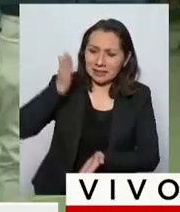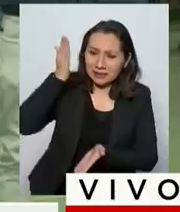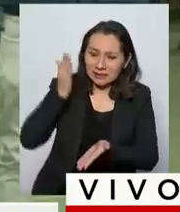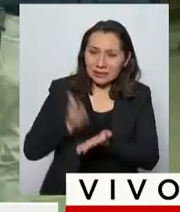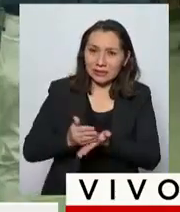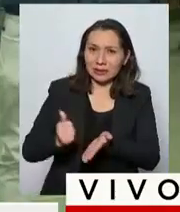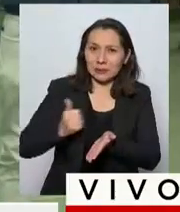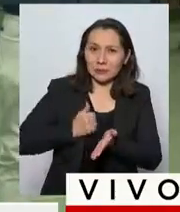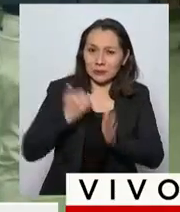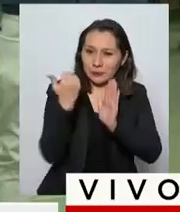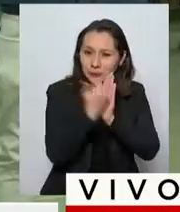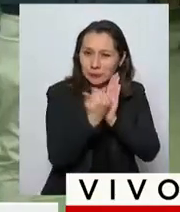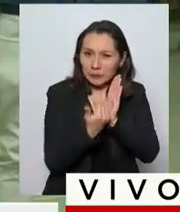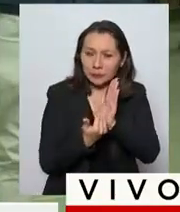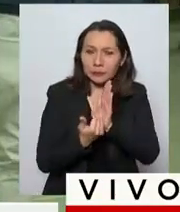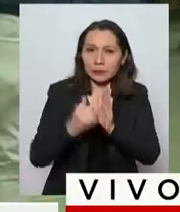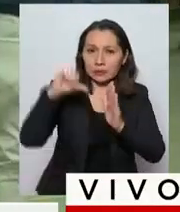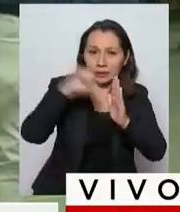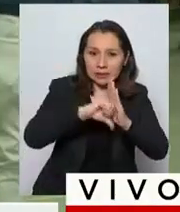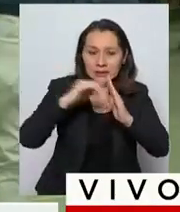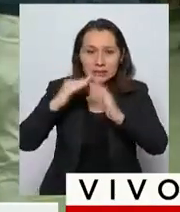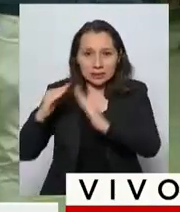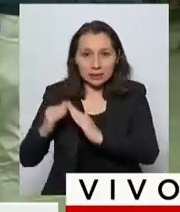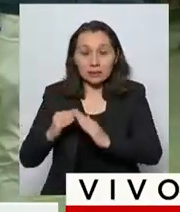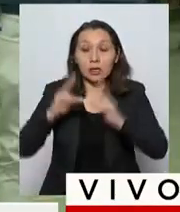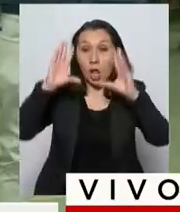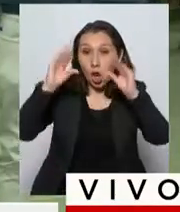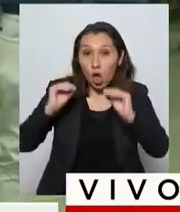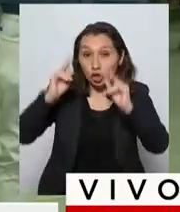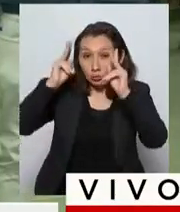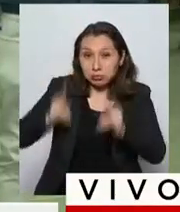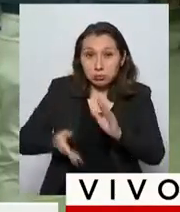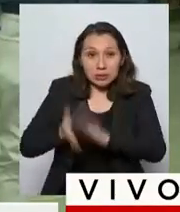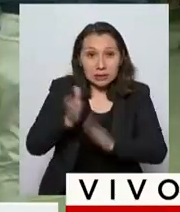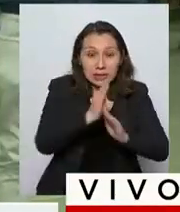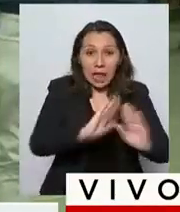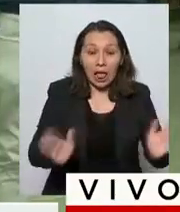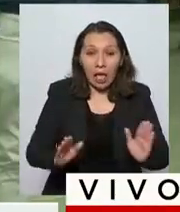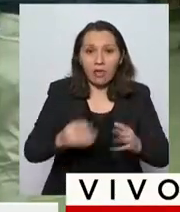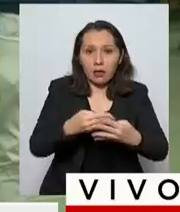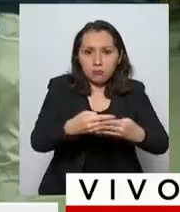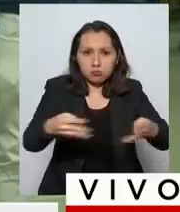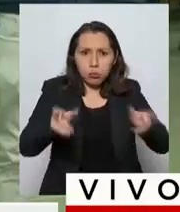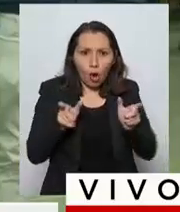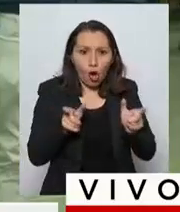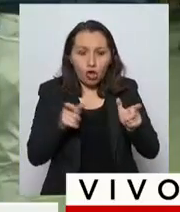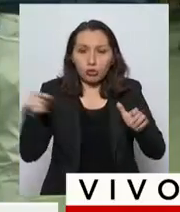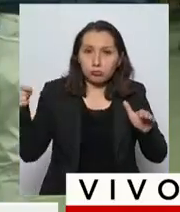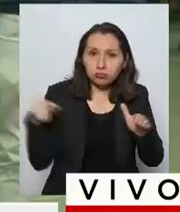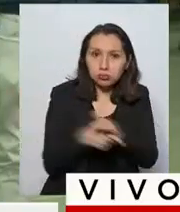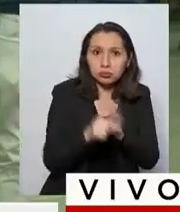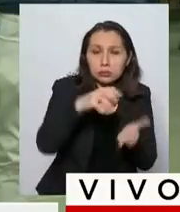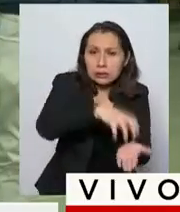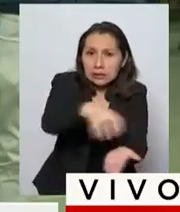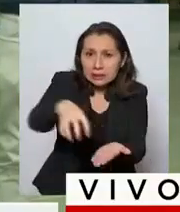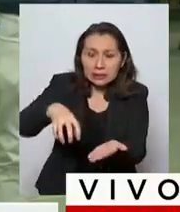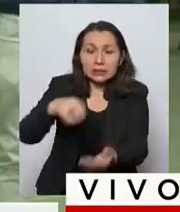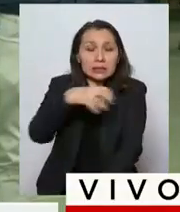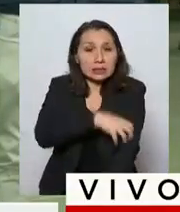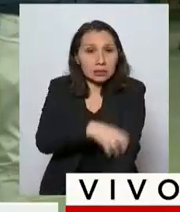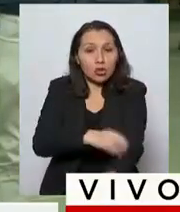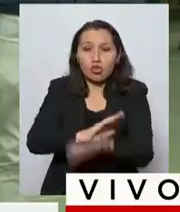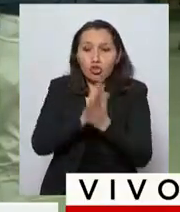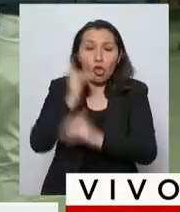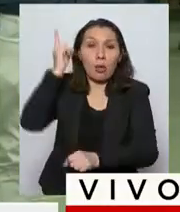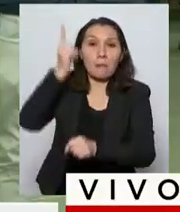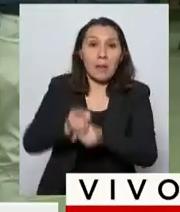estrictamente con las cuarentenas, los toques de queda, los cordones y aduanas sanitarias y todas las medidas que